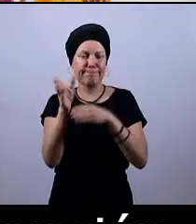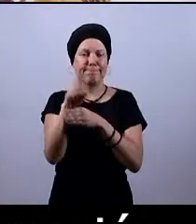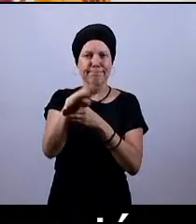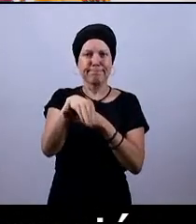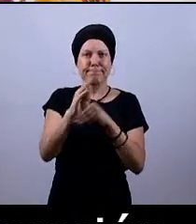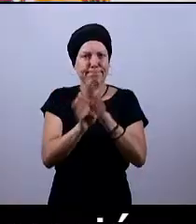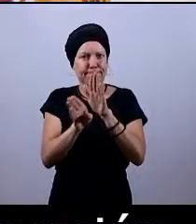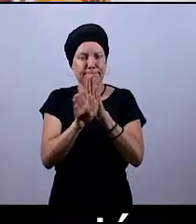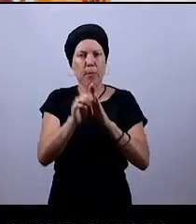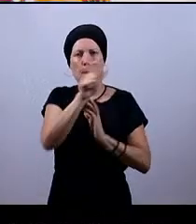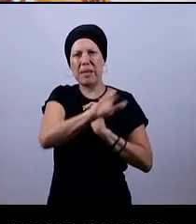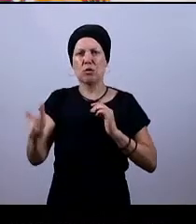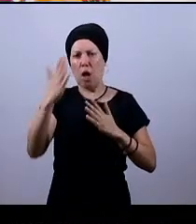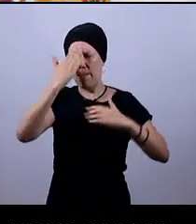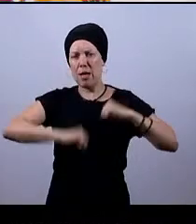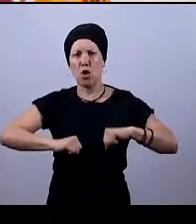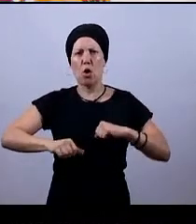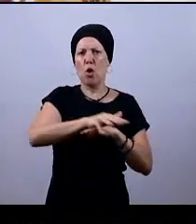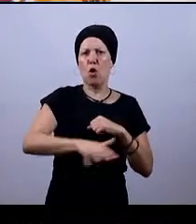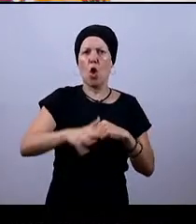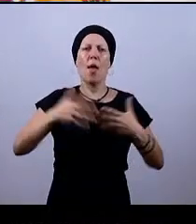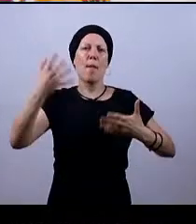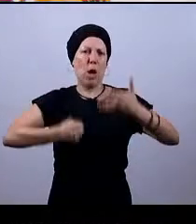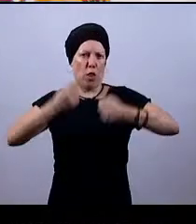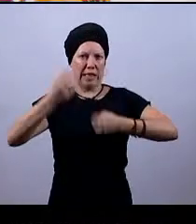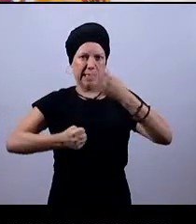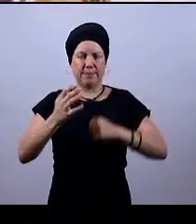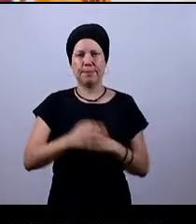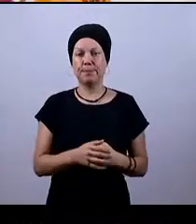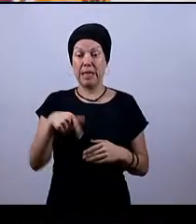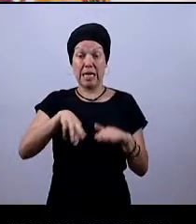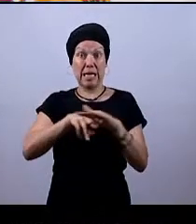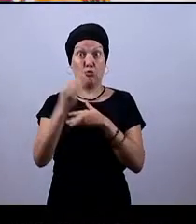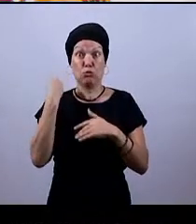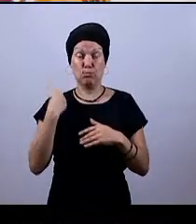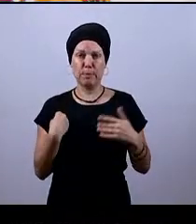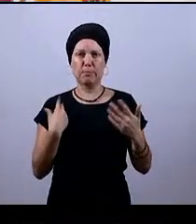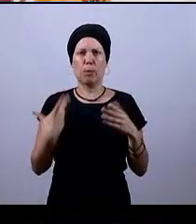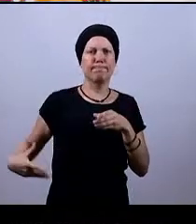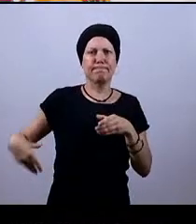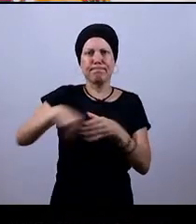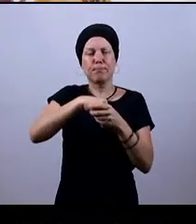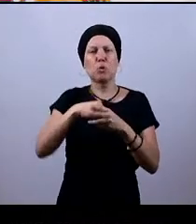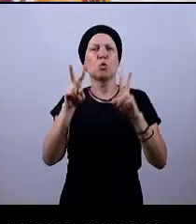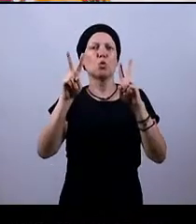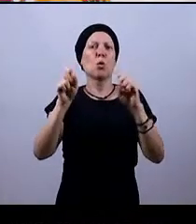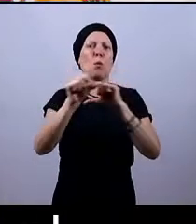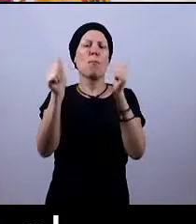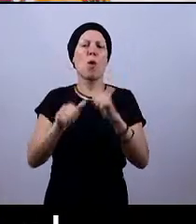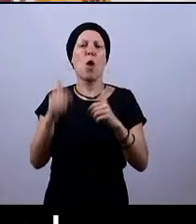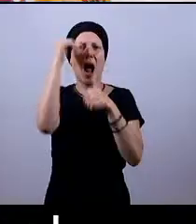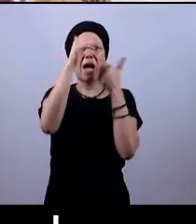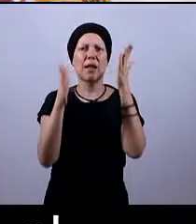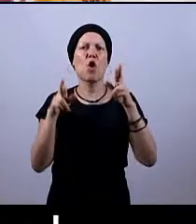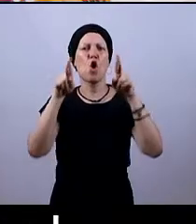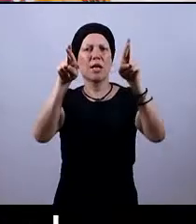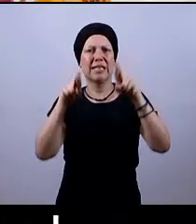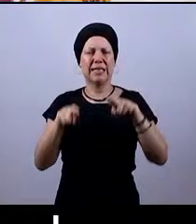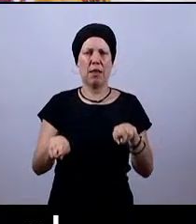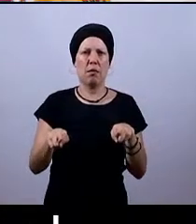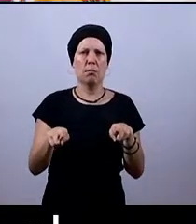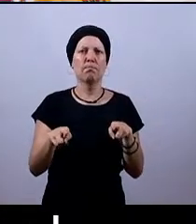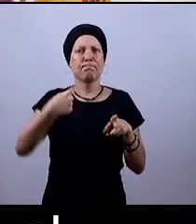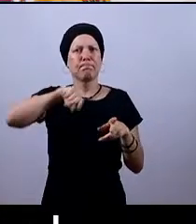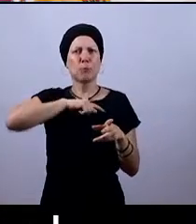mayores en el municipio de Broza. Este recurso se integra en el nuevo modelo de atención residencial que